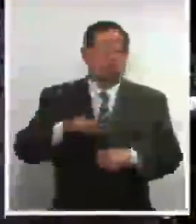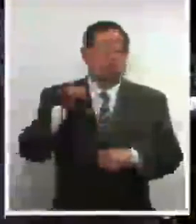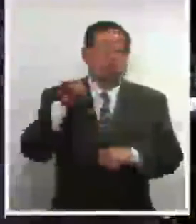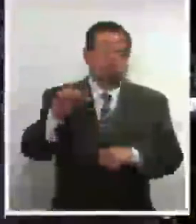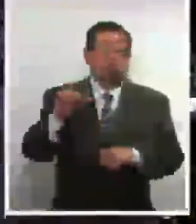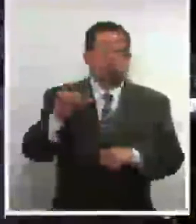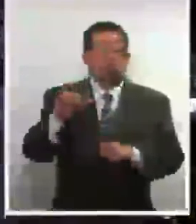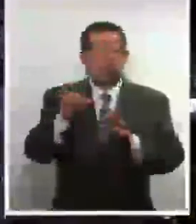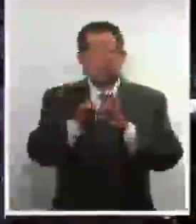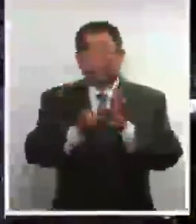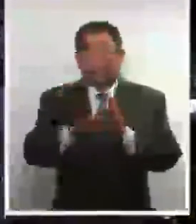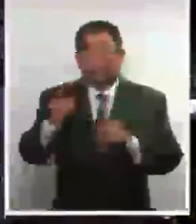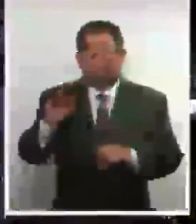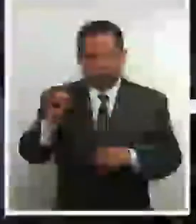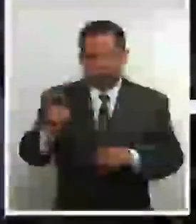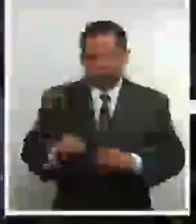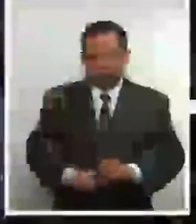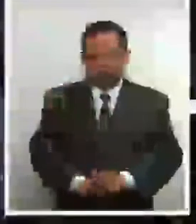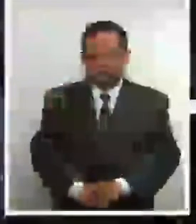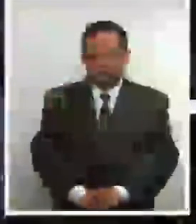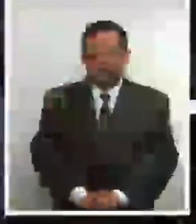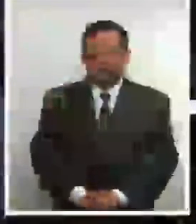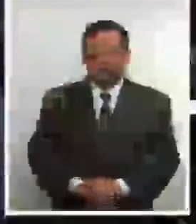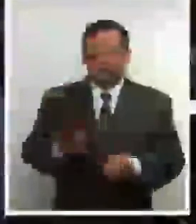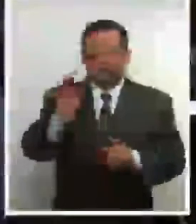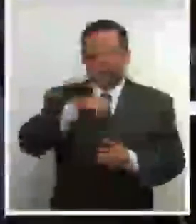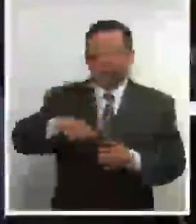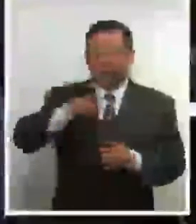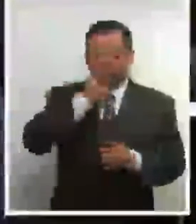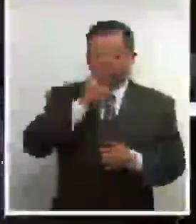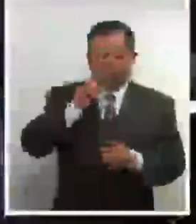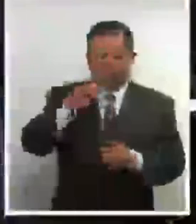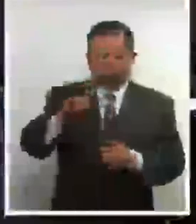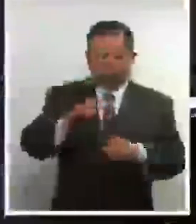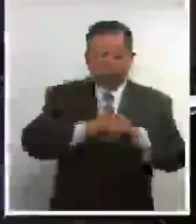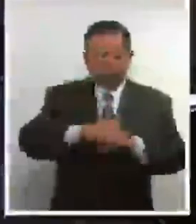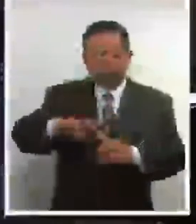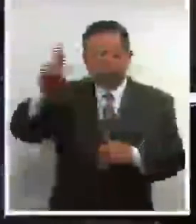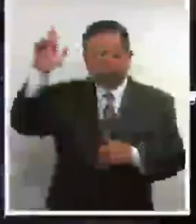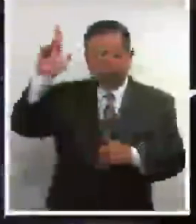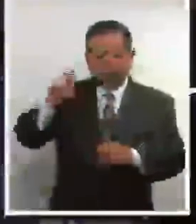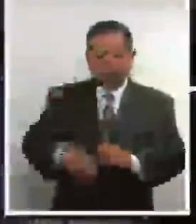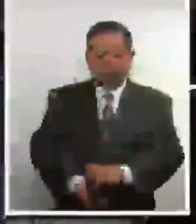del artículo 49. Quienes estén por la afirmativa.